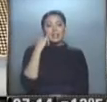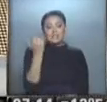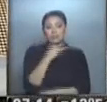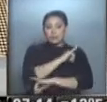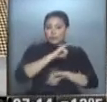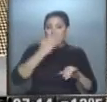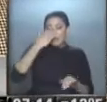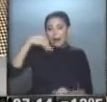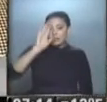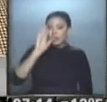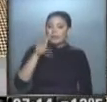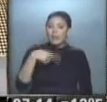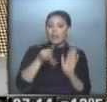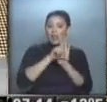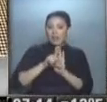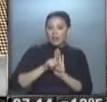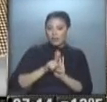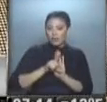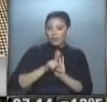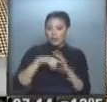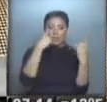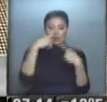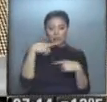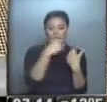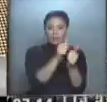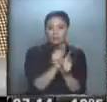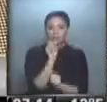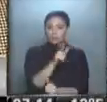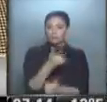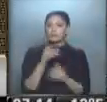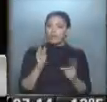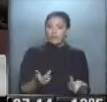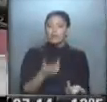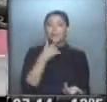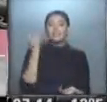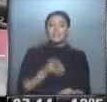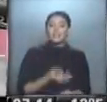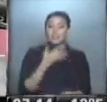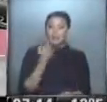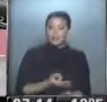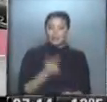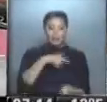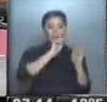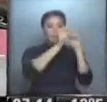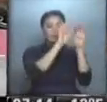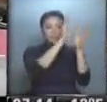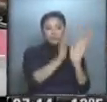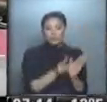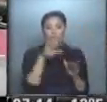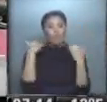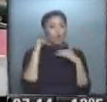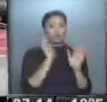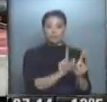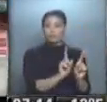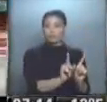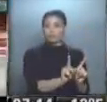de la mayoría de los legisladores, pertenecientes a distintas bancadas, han decidido que el Monumento a Colón quede donde está